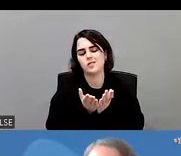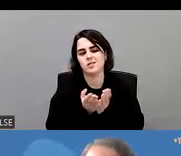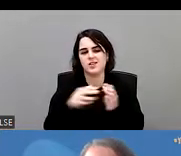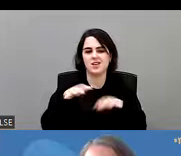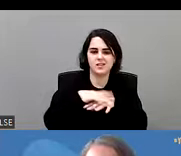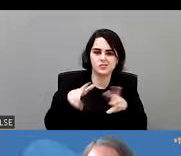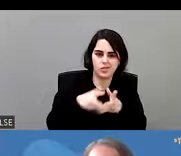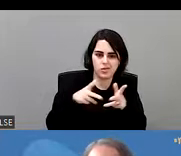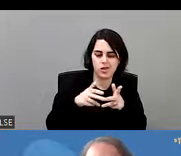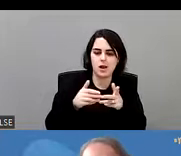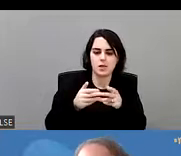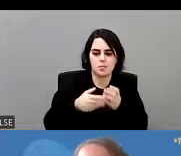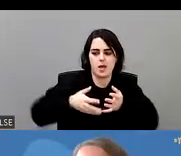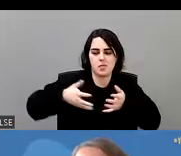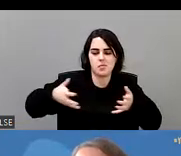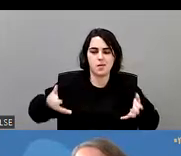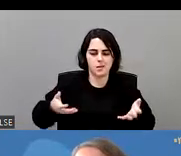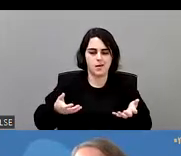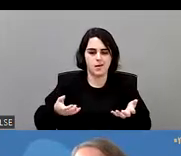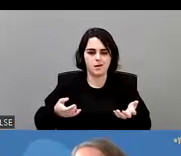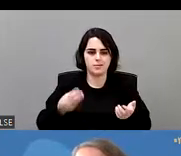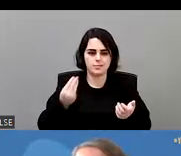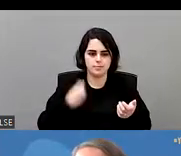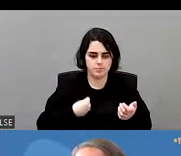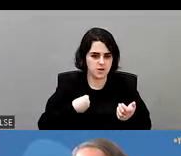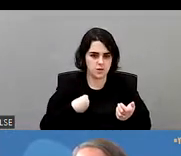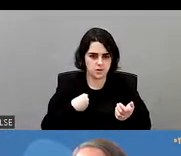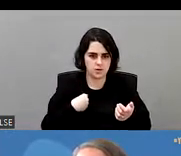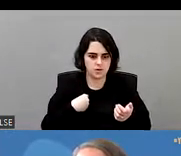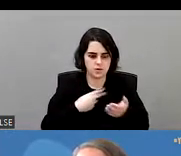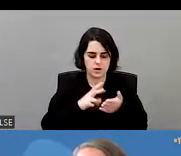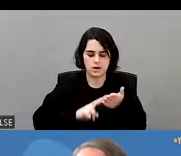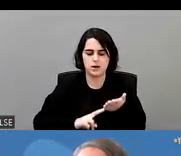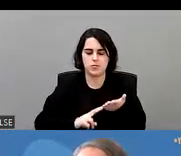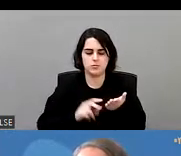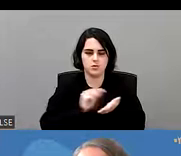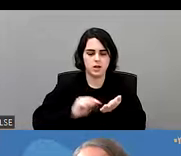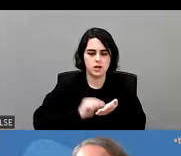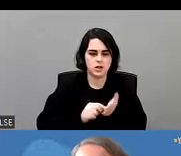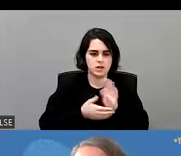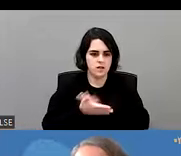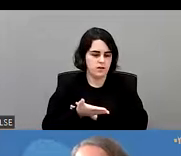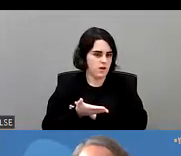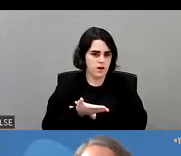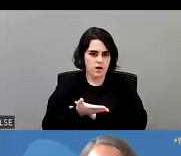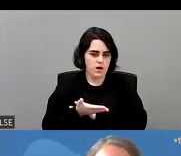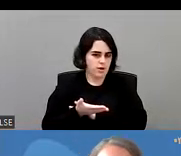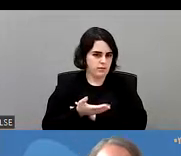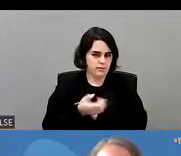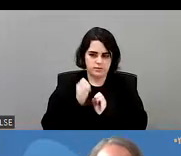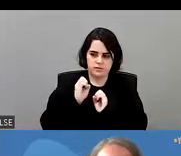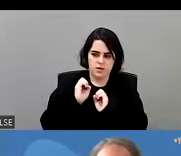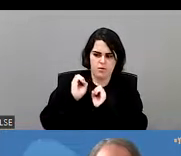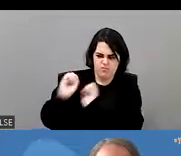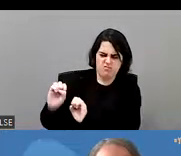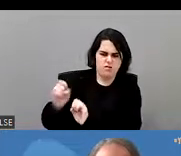sociales y demás. Entonces, toda esta ventana que nos abre la lectoescritura es algo que no es ni mucho menos desechable desde el primer